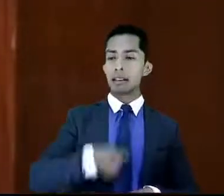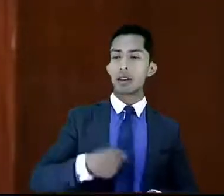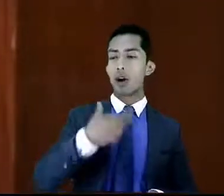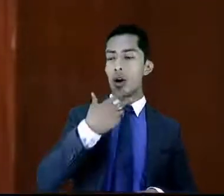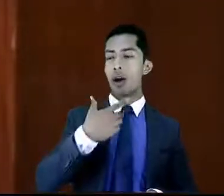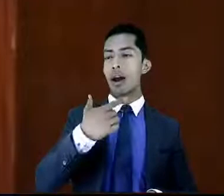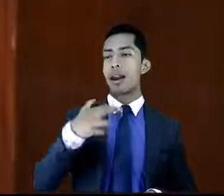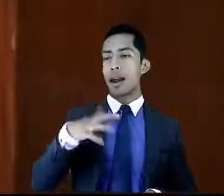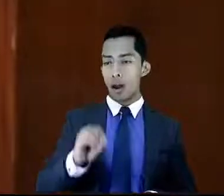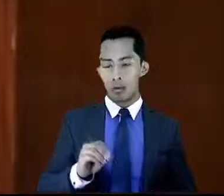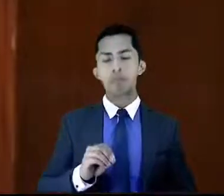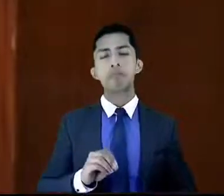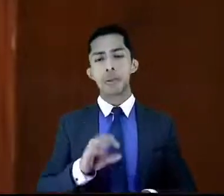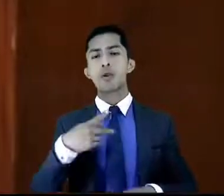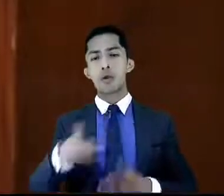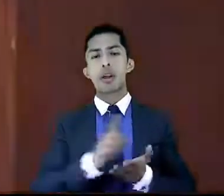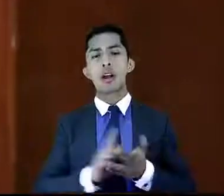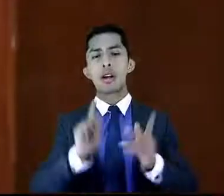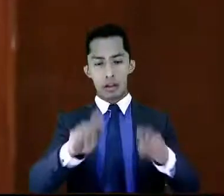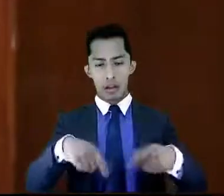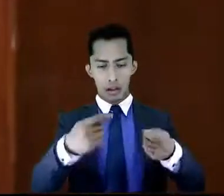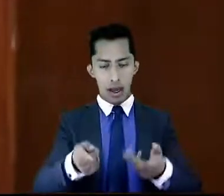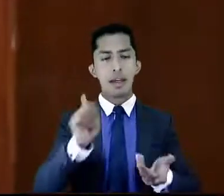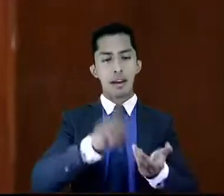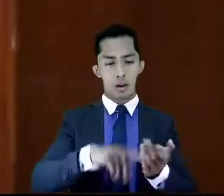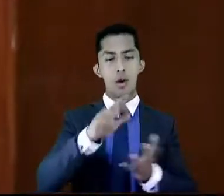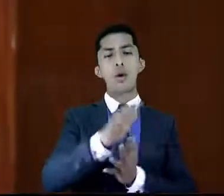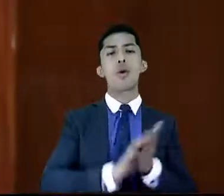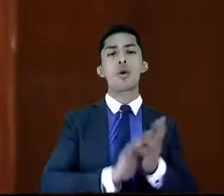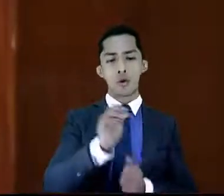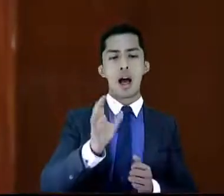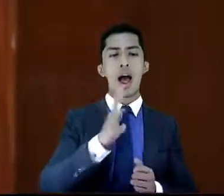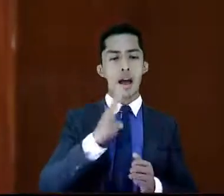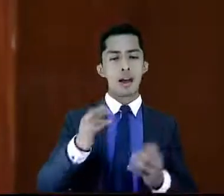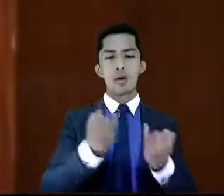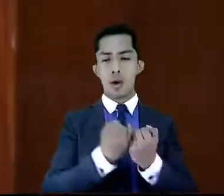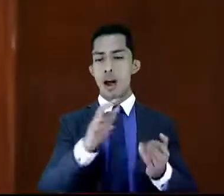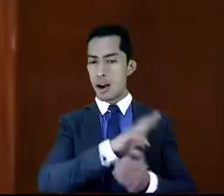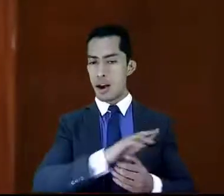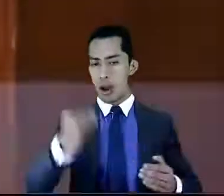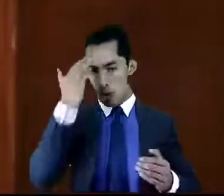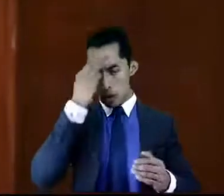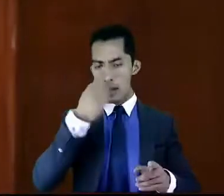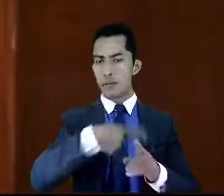en nuestra Constitución y reconocidos en diversas sentencias y